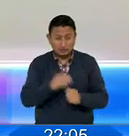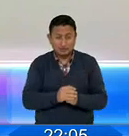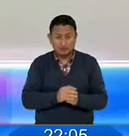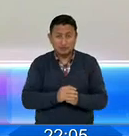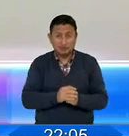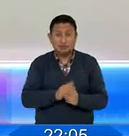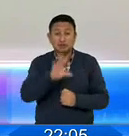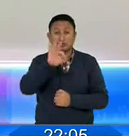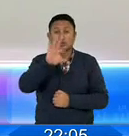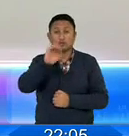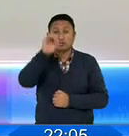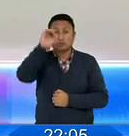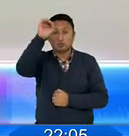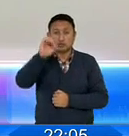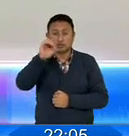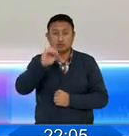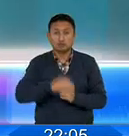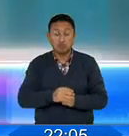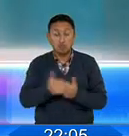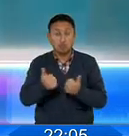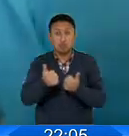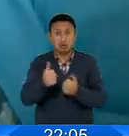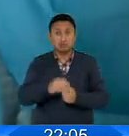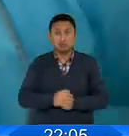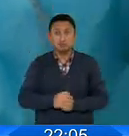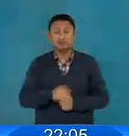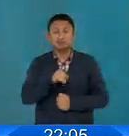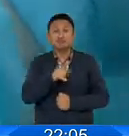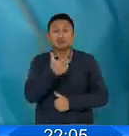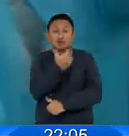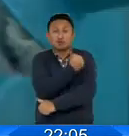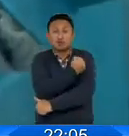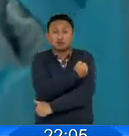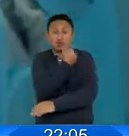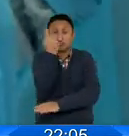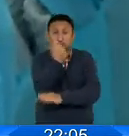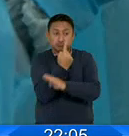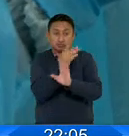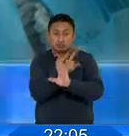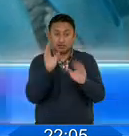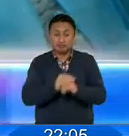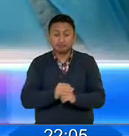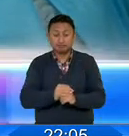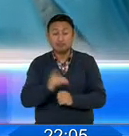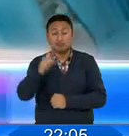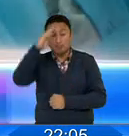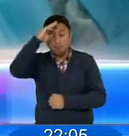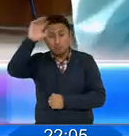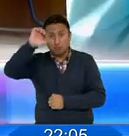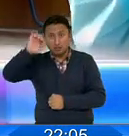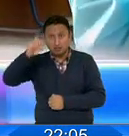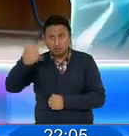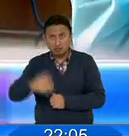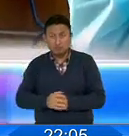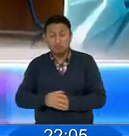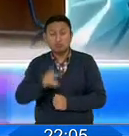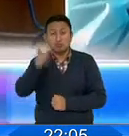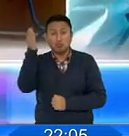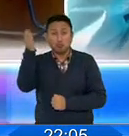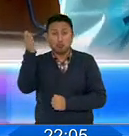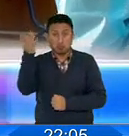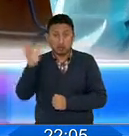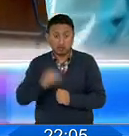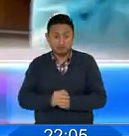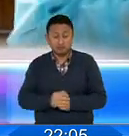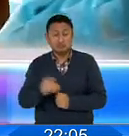un 90% de eficacia. Esta vacuna china es de una sola dosis y en países como México ya se aplicó a docentes. Una